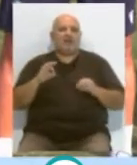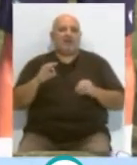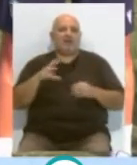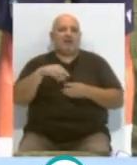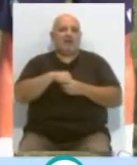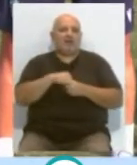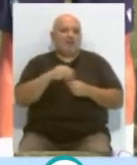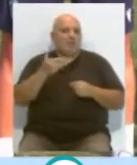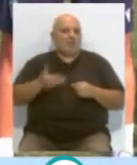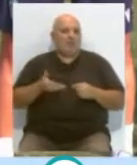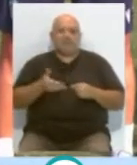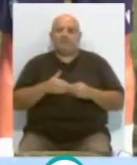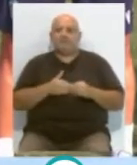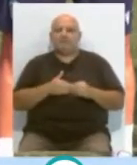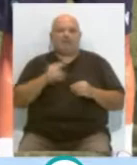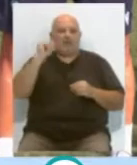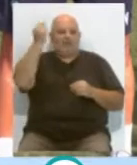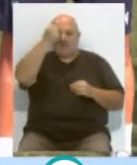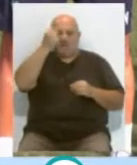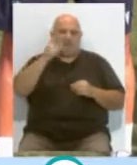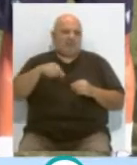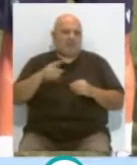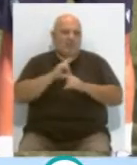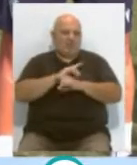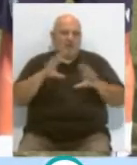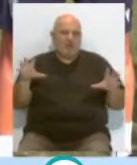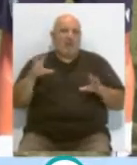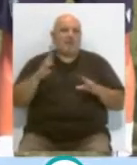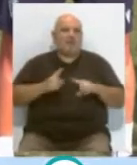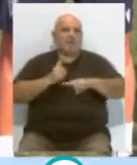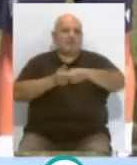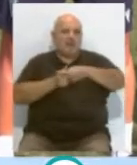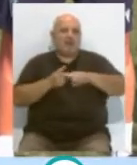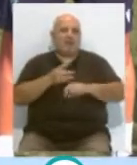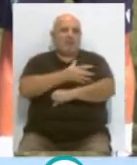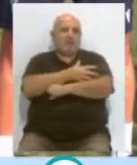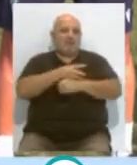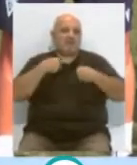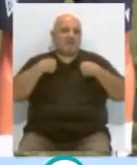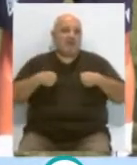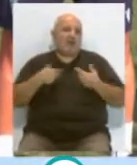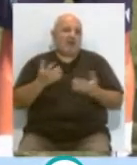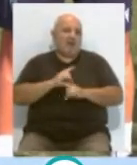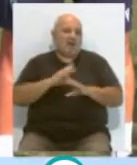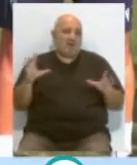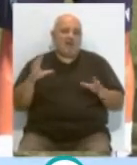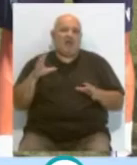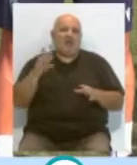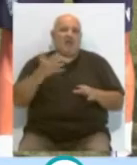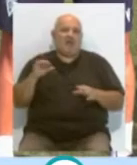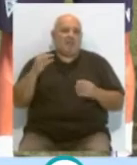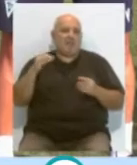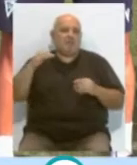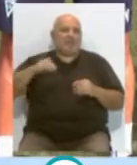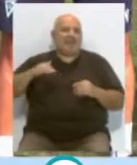factor importantísimo. Después está el talento, indiscutiblemente, pero si al talento le sumas también la potencia física. Lo que pasa es que, claro, los más talentosos son